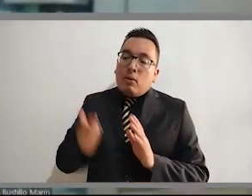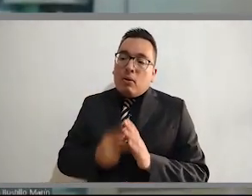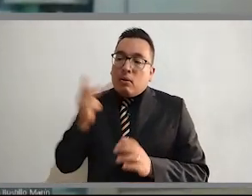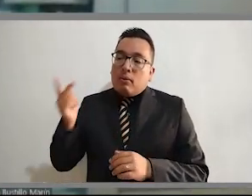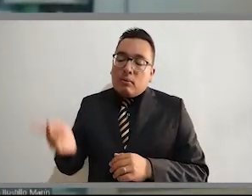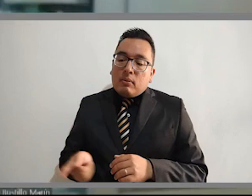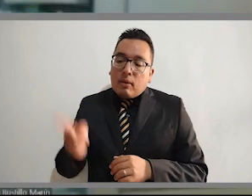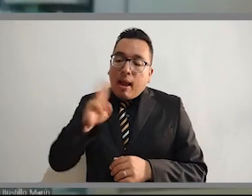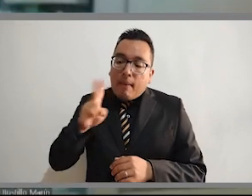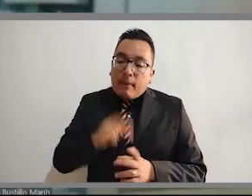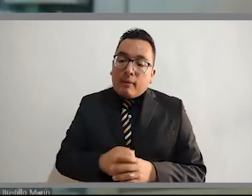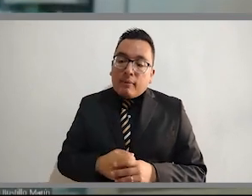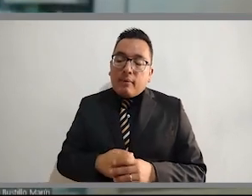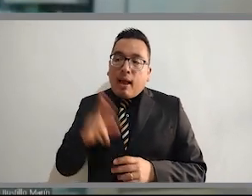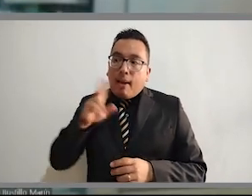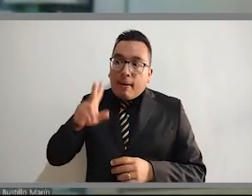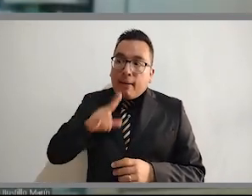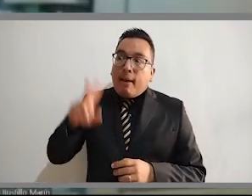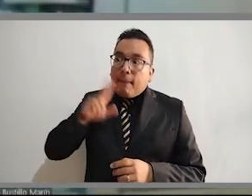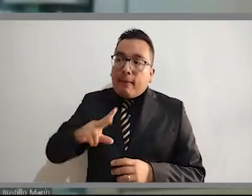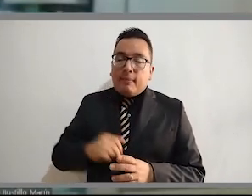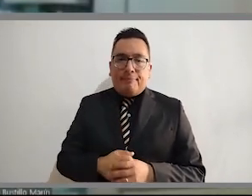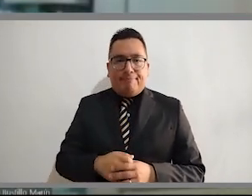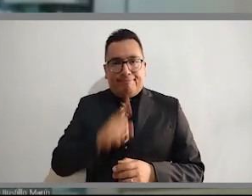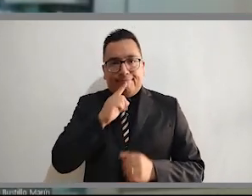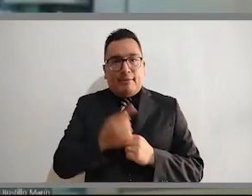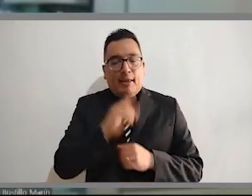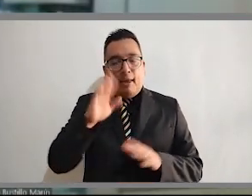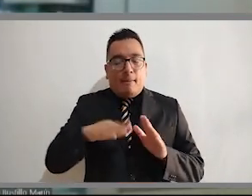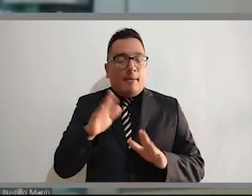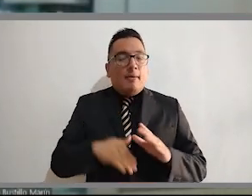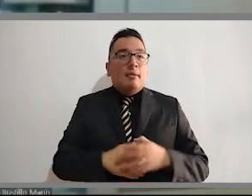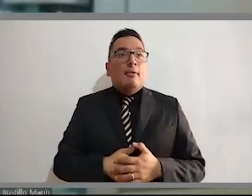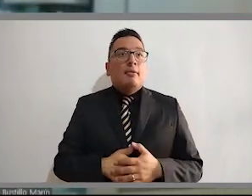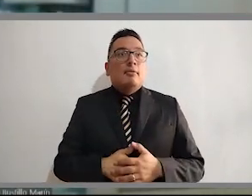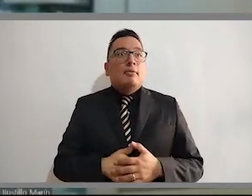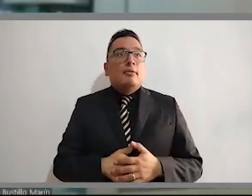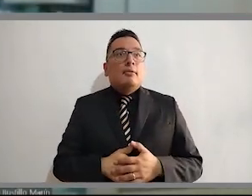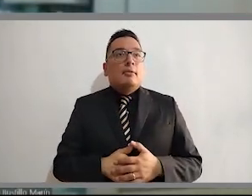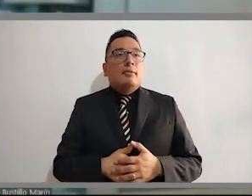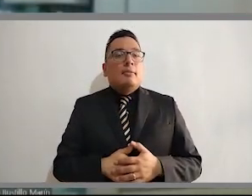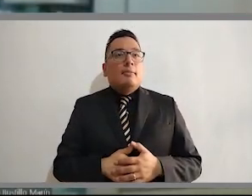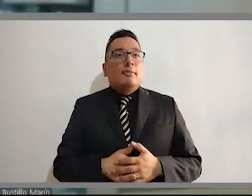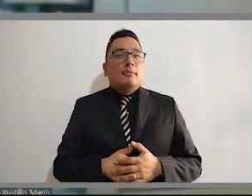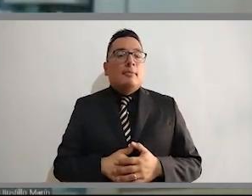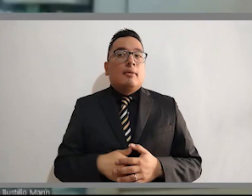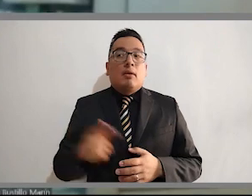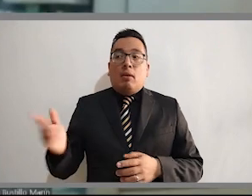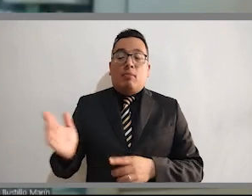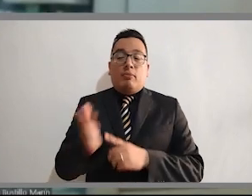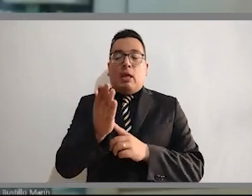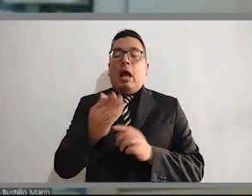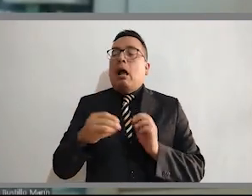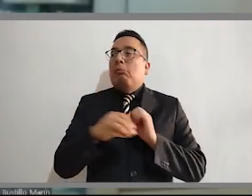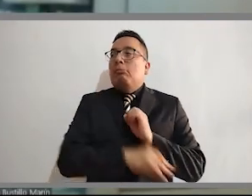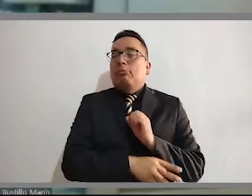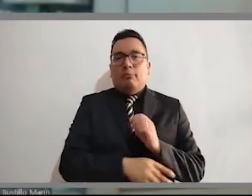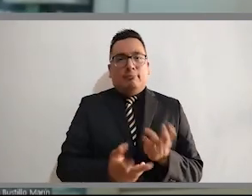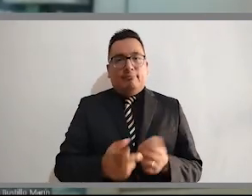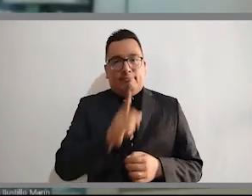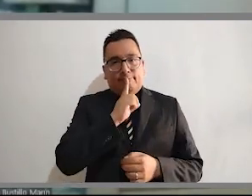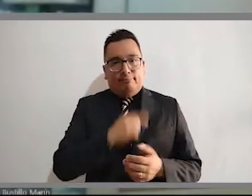oye, pruébame, porque hay veces que hasta les esconden las pruebas.